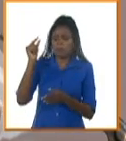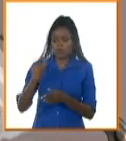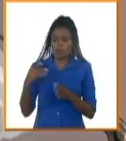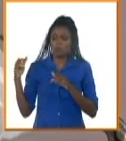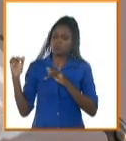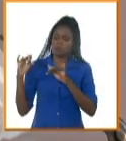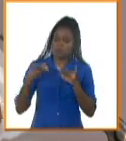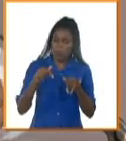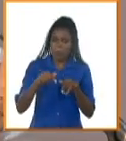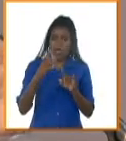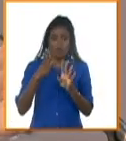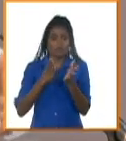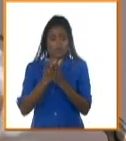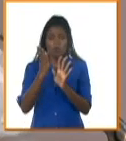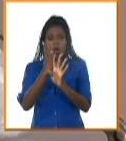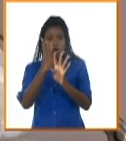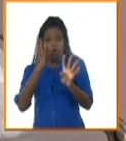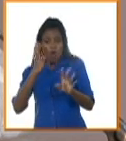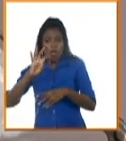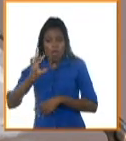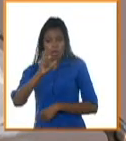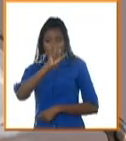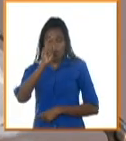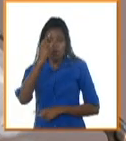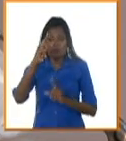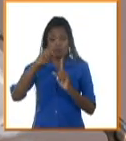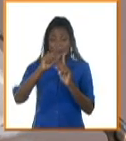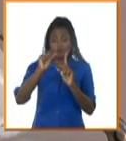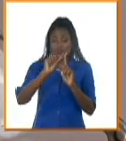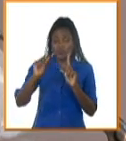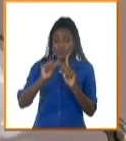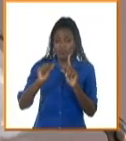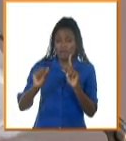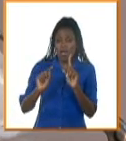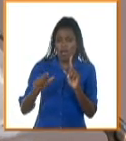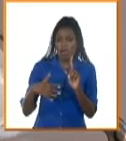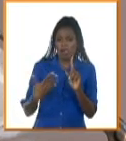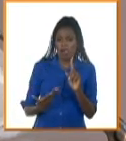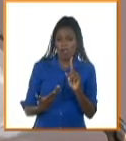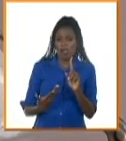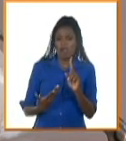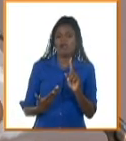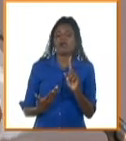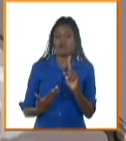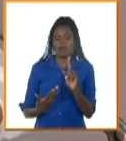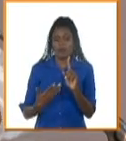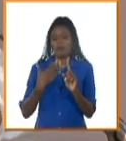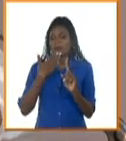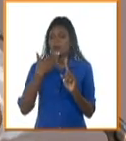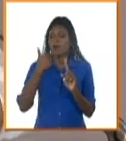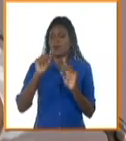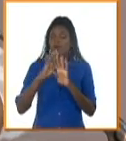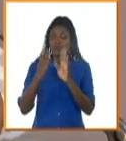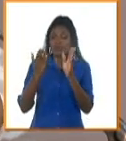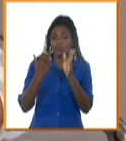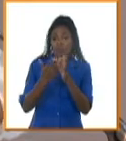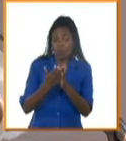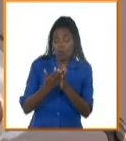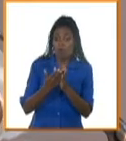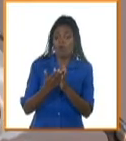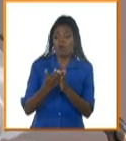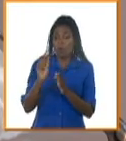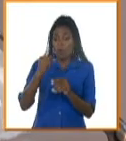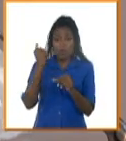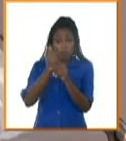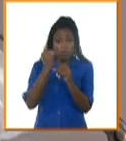mantiene la cola en las sucursales y es uno de los temas una de las de las insatisfacciones que tenemos todo y sobre todo los